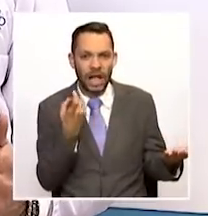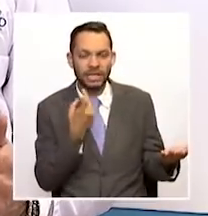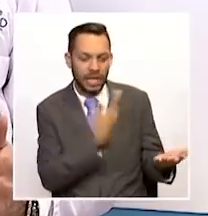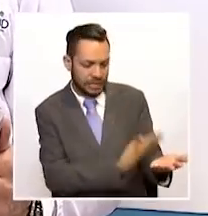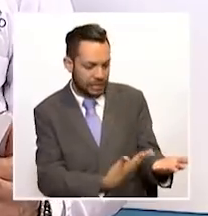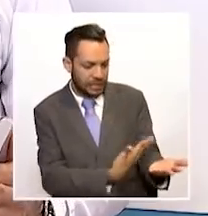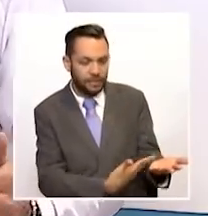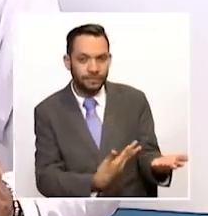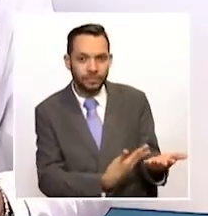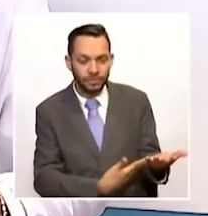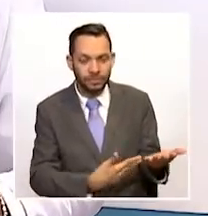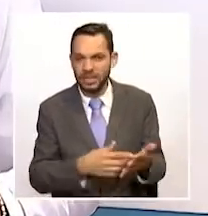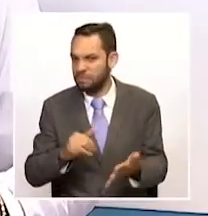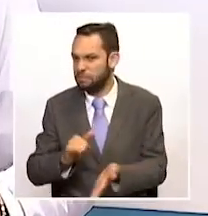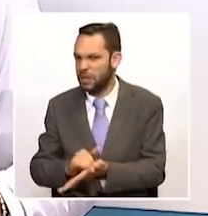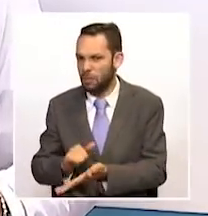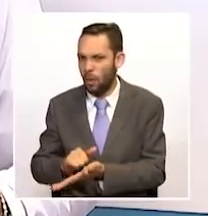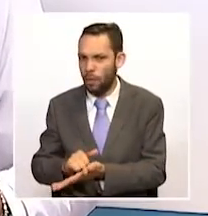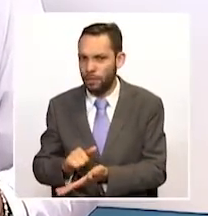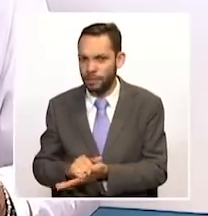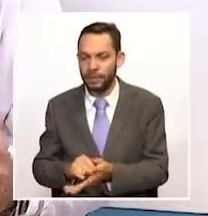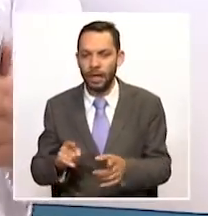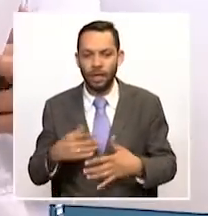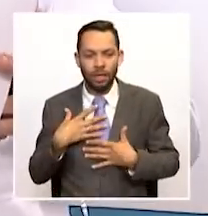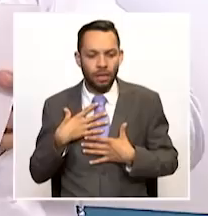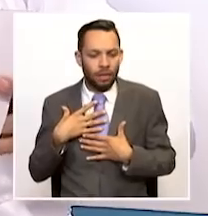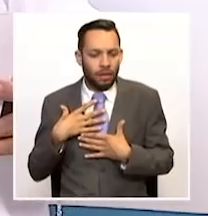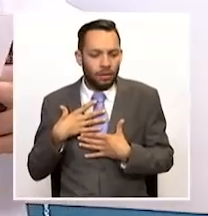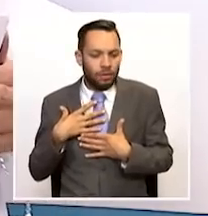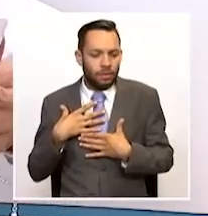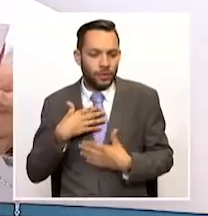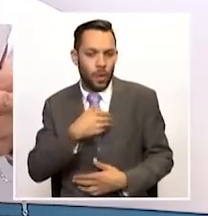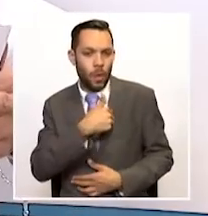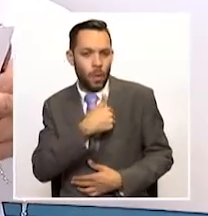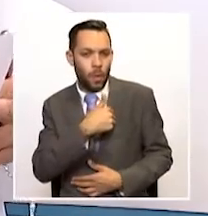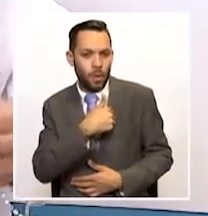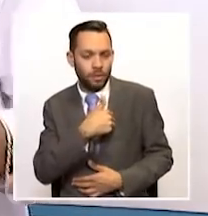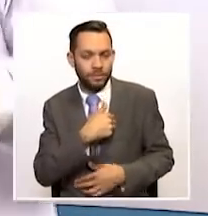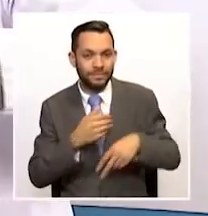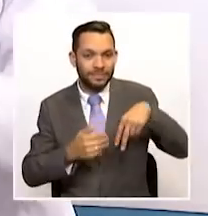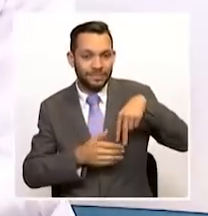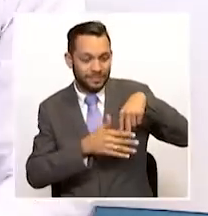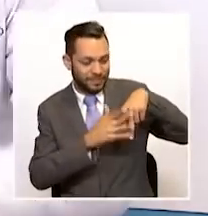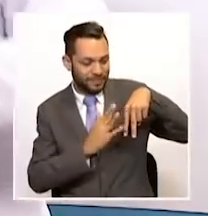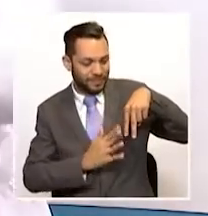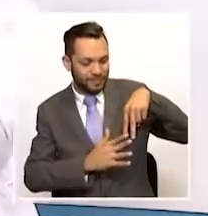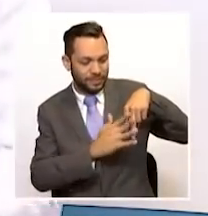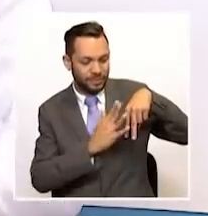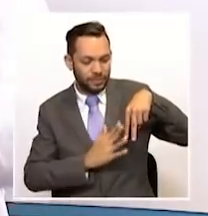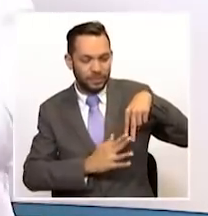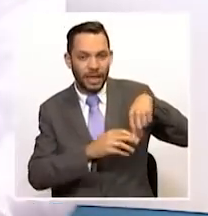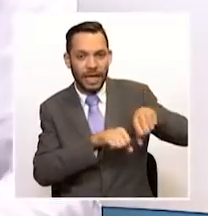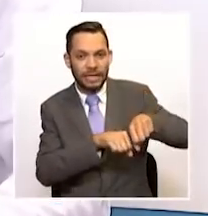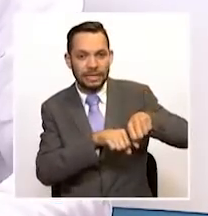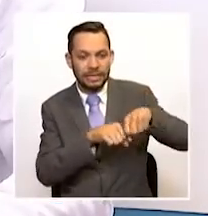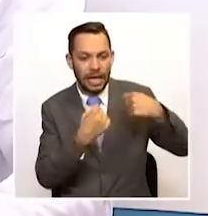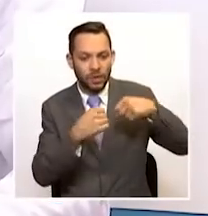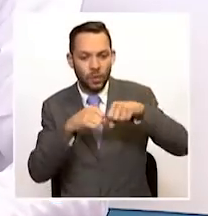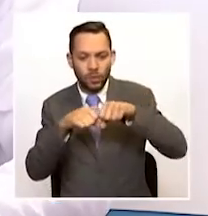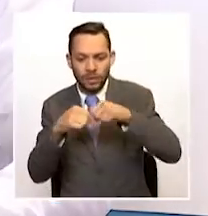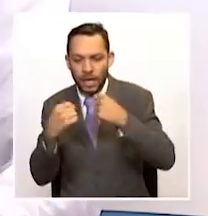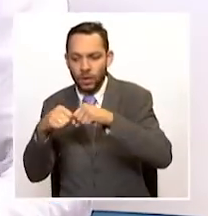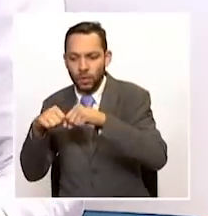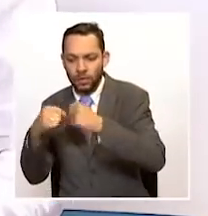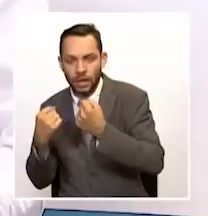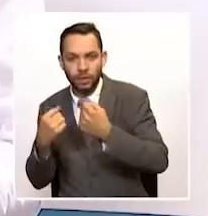mismo que le pasó acá le estaba pasando en el pulmón y las arterias empezaron a dañar el corazón bregando aumentar ese pulmón de sangre